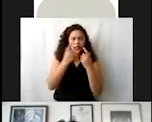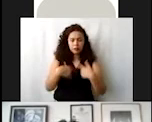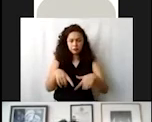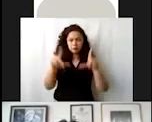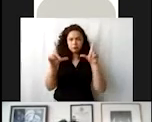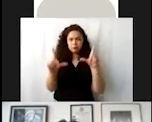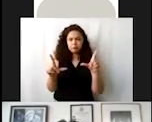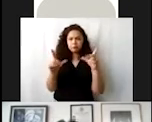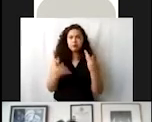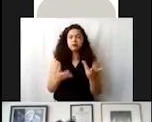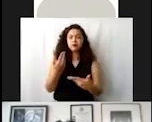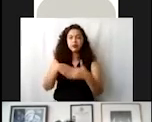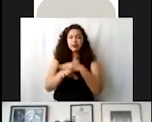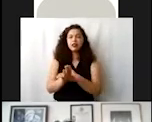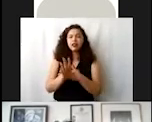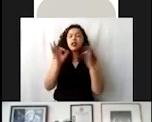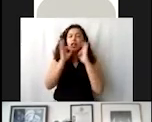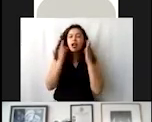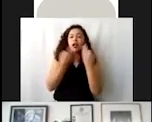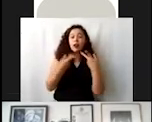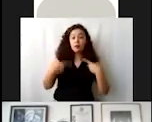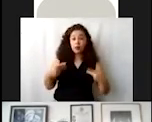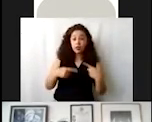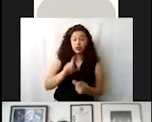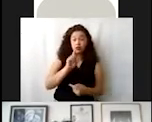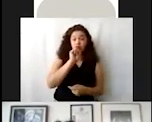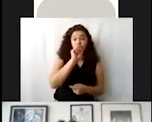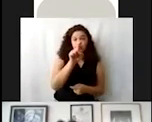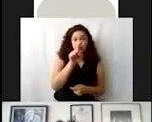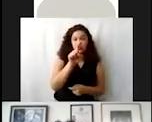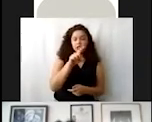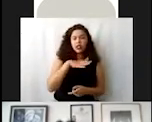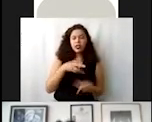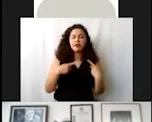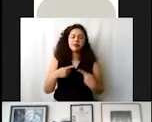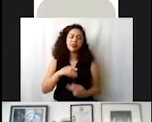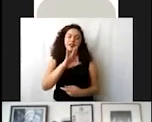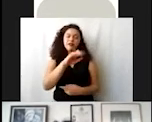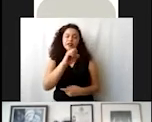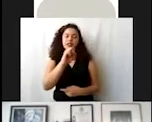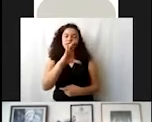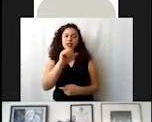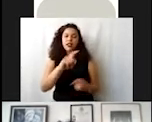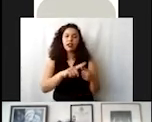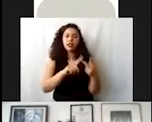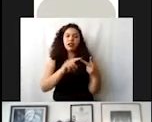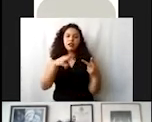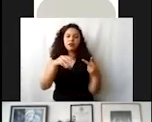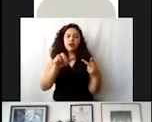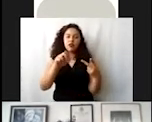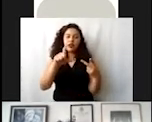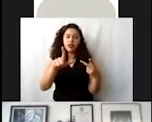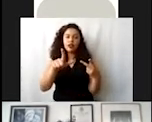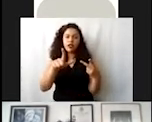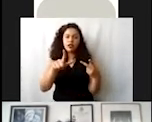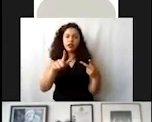seleccionamos la modalidad de la persona, ya ven que ahora traen persona física o persona moral, nos vamos a la persona de la que igual vamos a